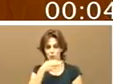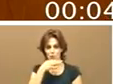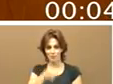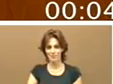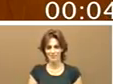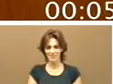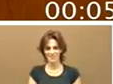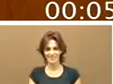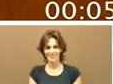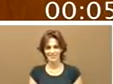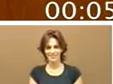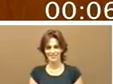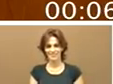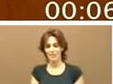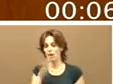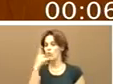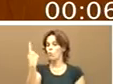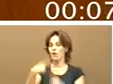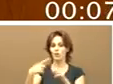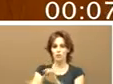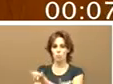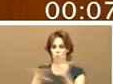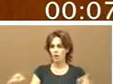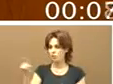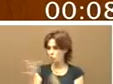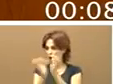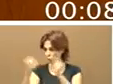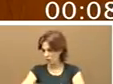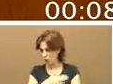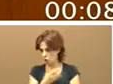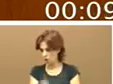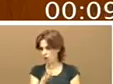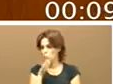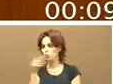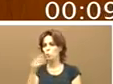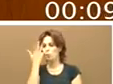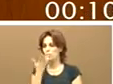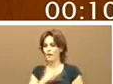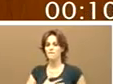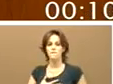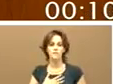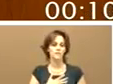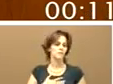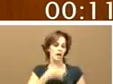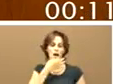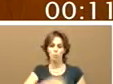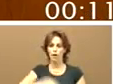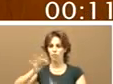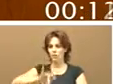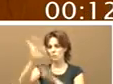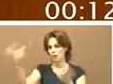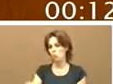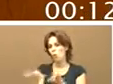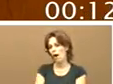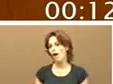y nos ha quedado una cosa clara usted no quiere ningún acuerdo porque usted está más cómodo en la demagogia como siempre